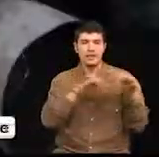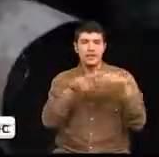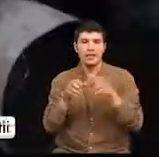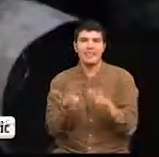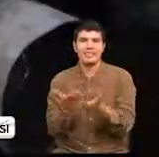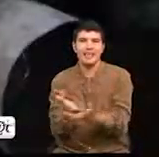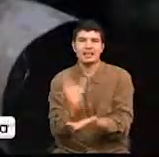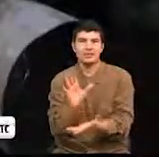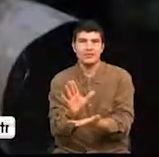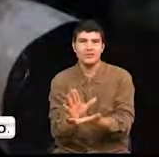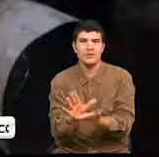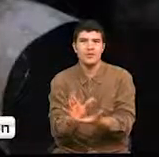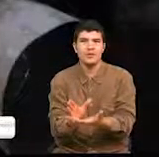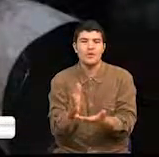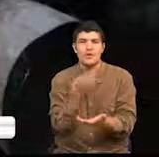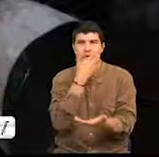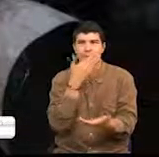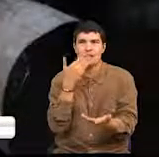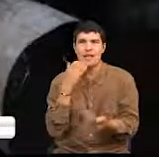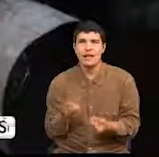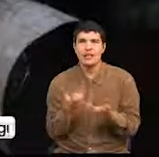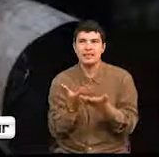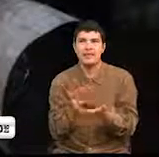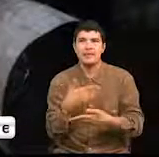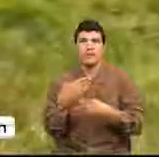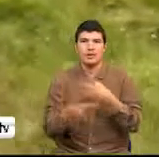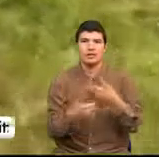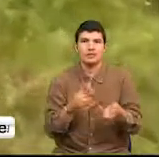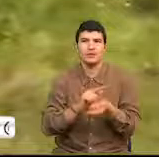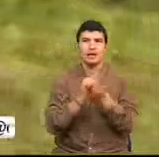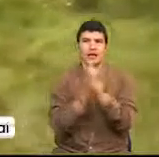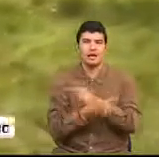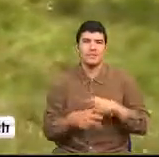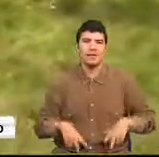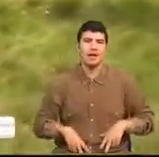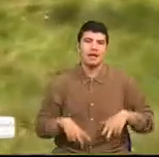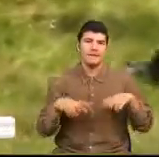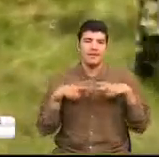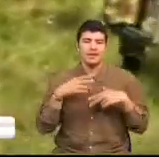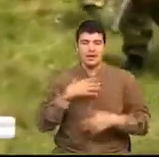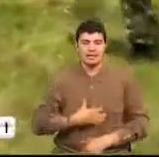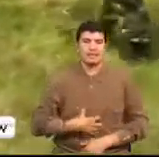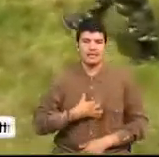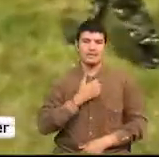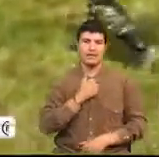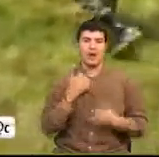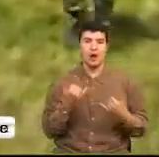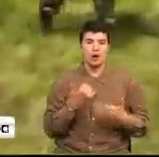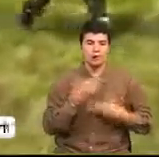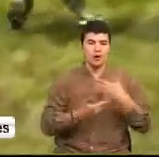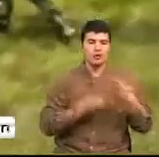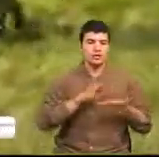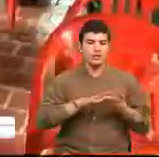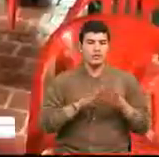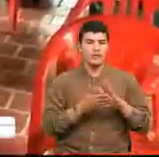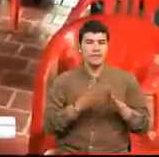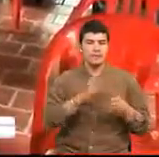la FARC para que se dé ese paso a la vida civil, que es lo que se está buscando dentro de este proceso de paz entre el gobierno nacional y ese